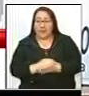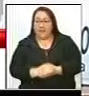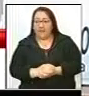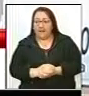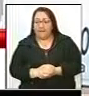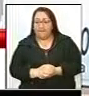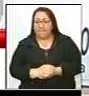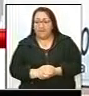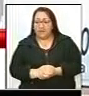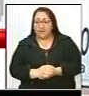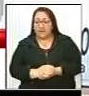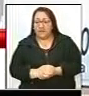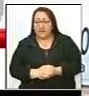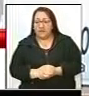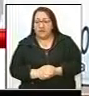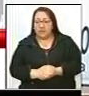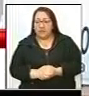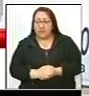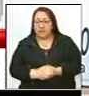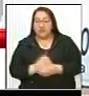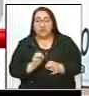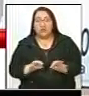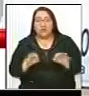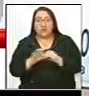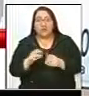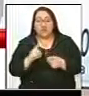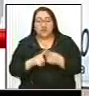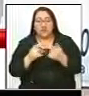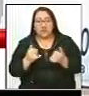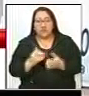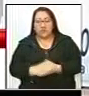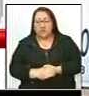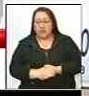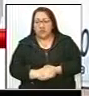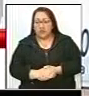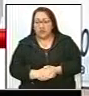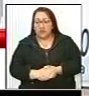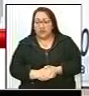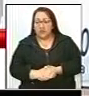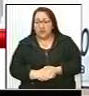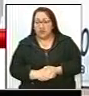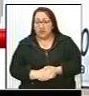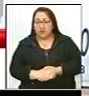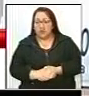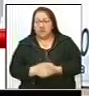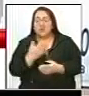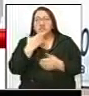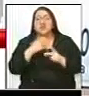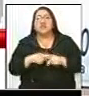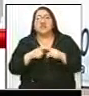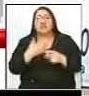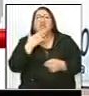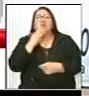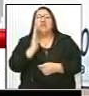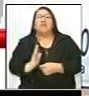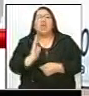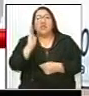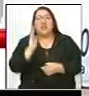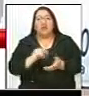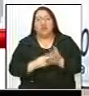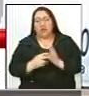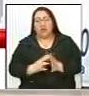Porque eso creo que sería la decisión más eficiente por el momento, ¿no? O sea, si es que eso, ¿de quién dependería esa decisión? Digo yo.